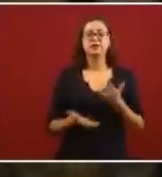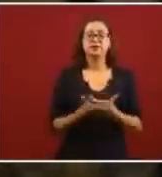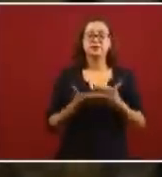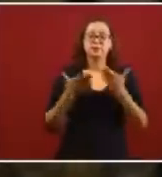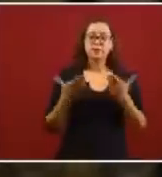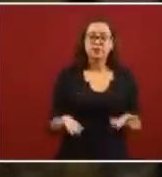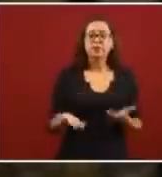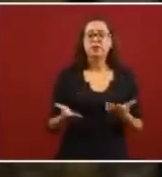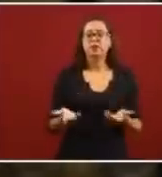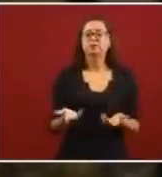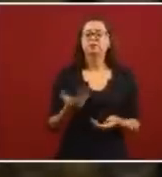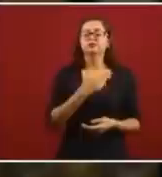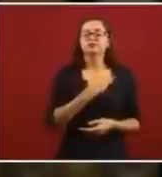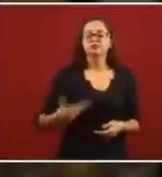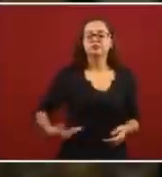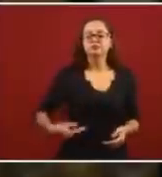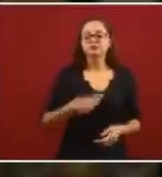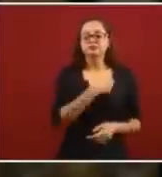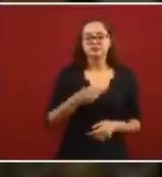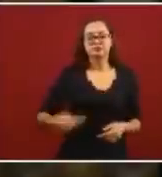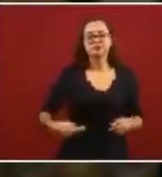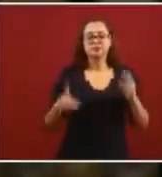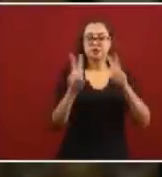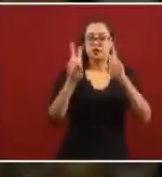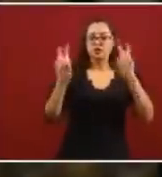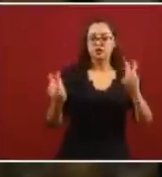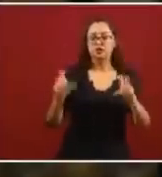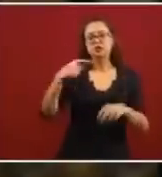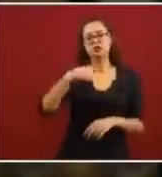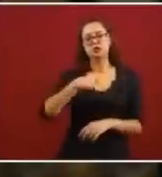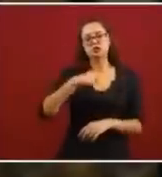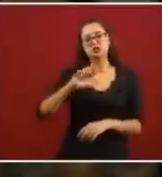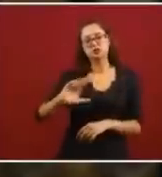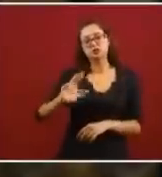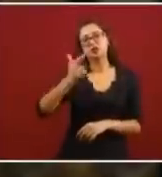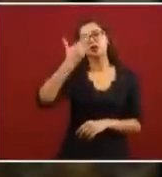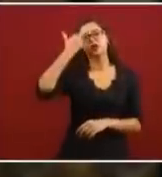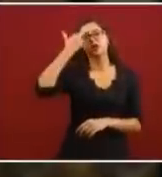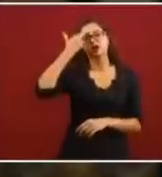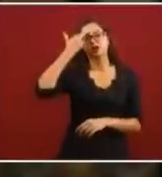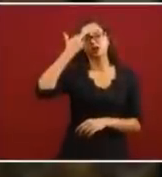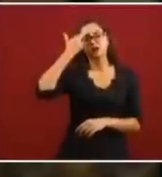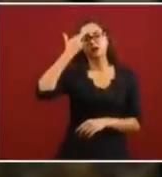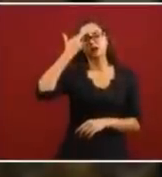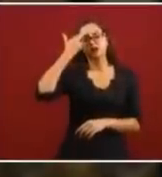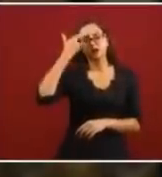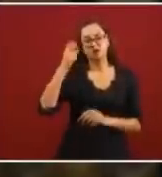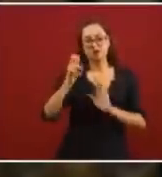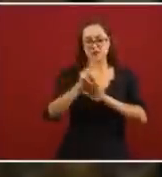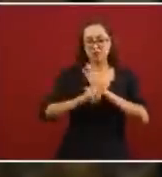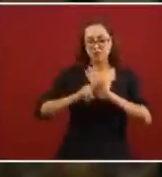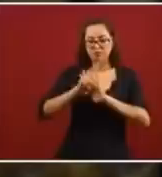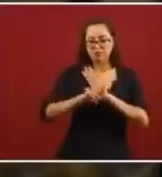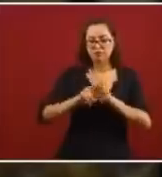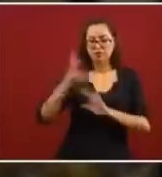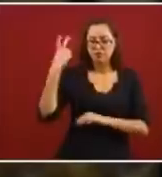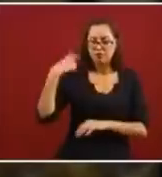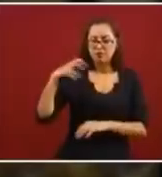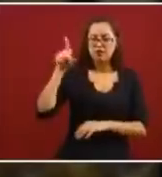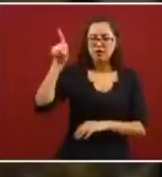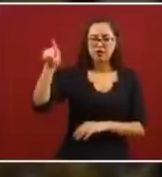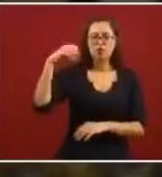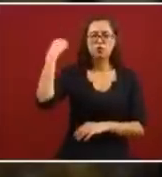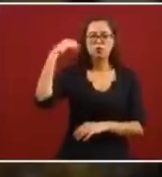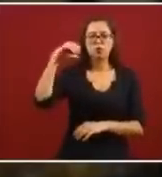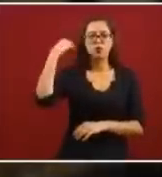de los presidentes municipales, pues yo recuerdo un poco el video de la gira en Oaxaca y